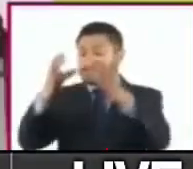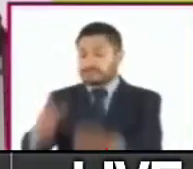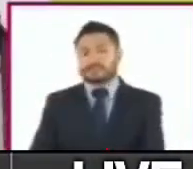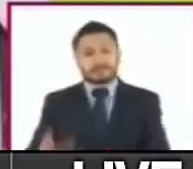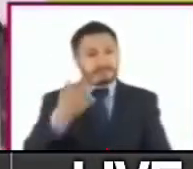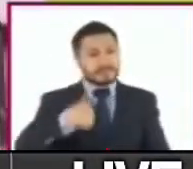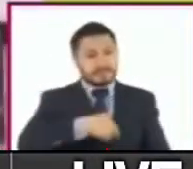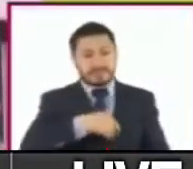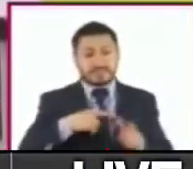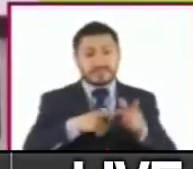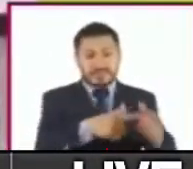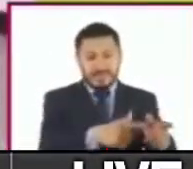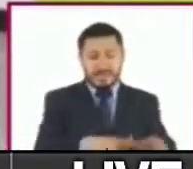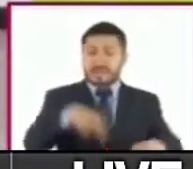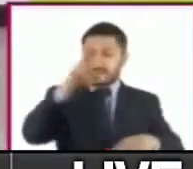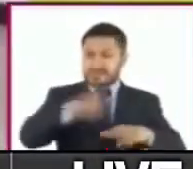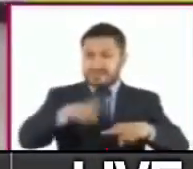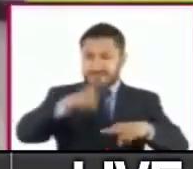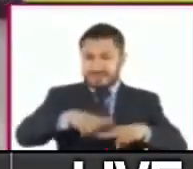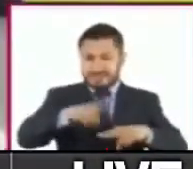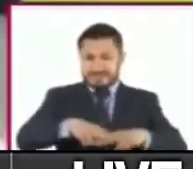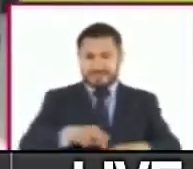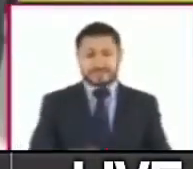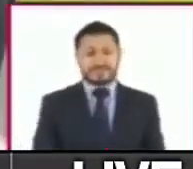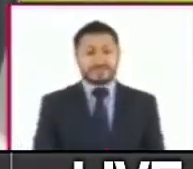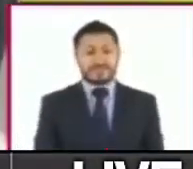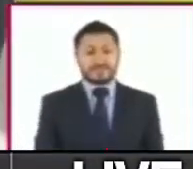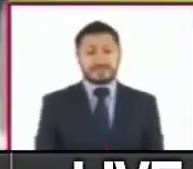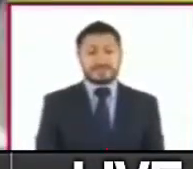en la posición de sentados.